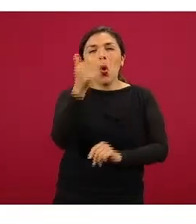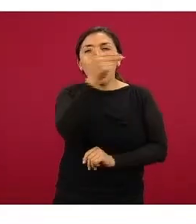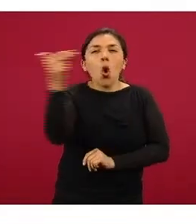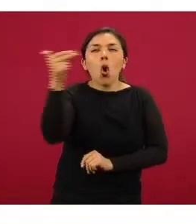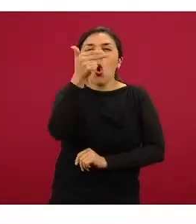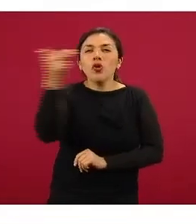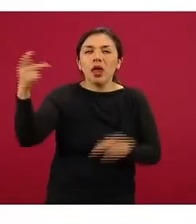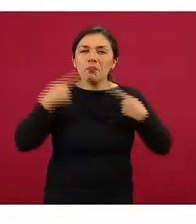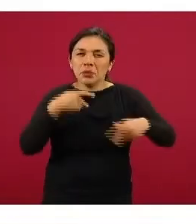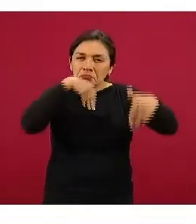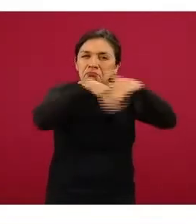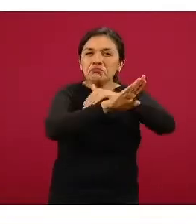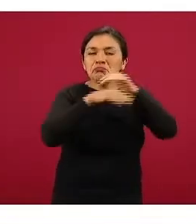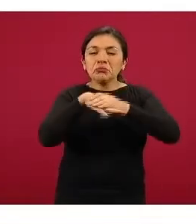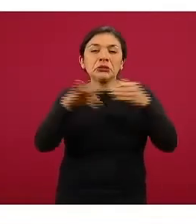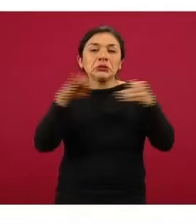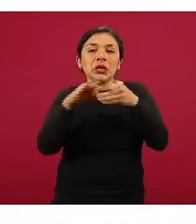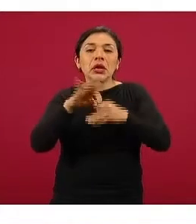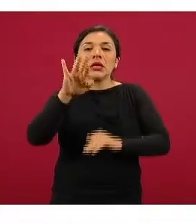hotel, serán casi